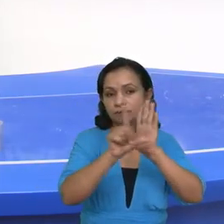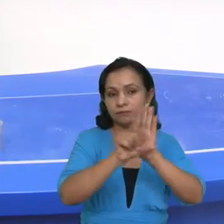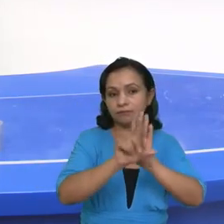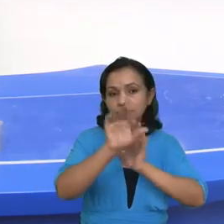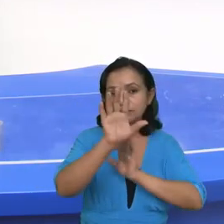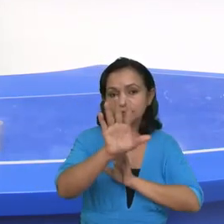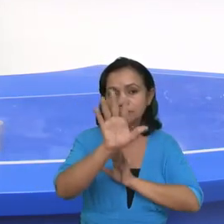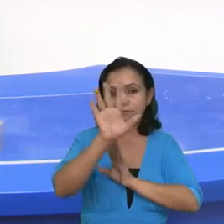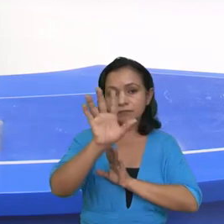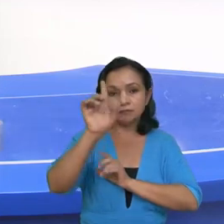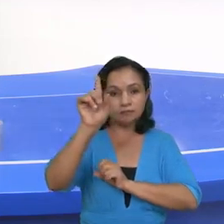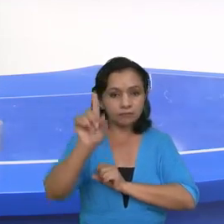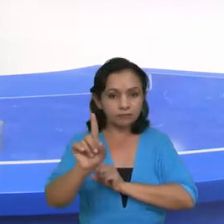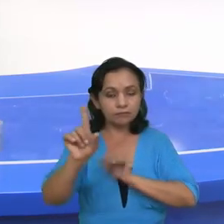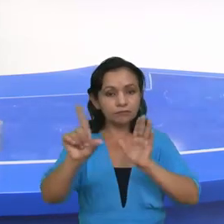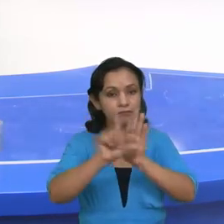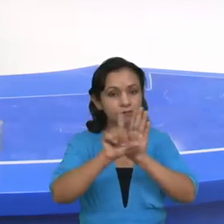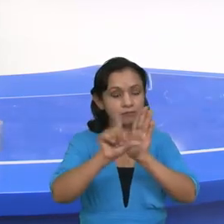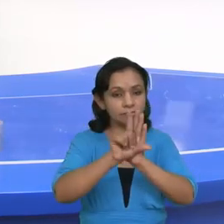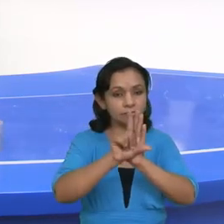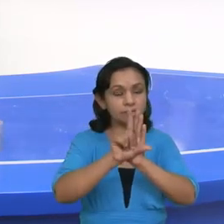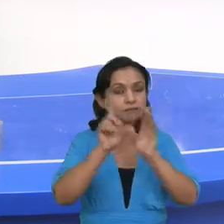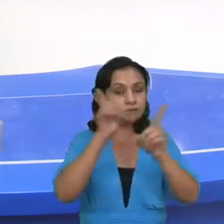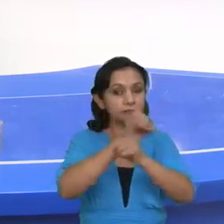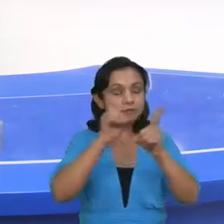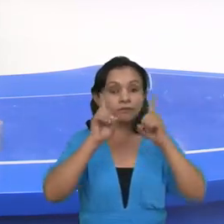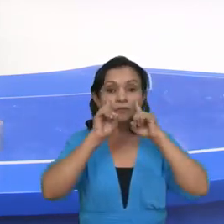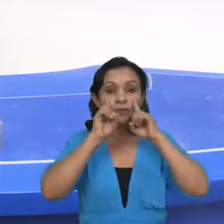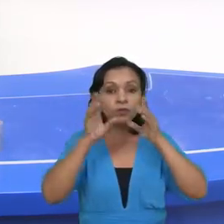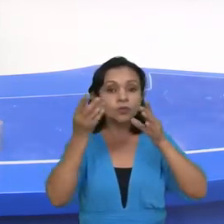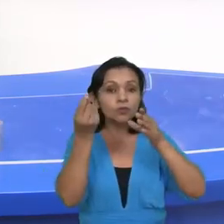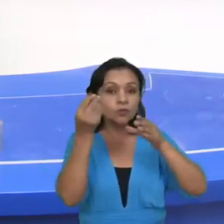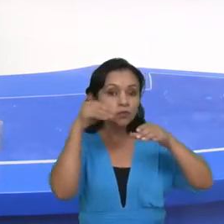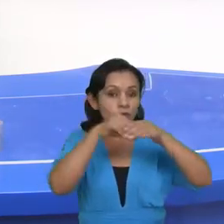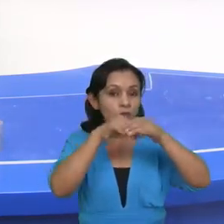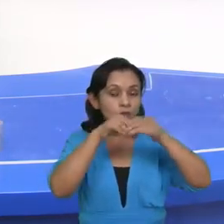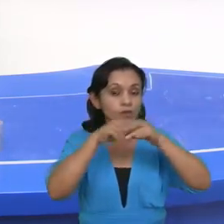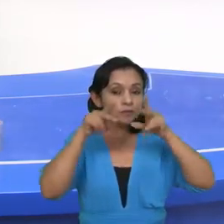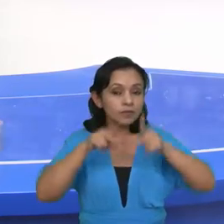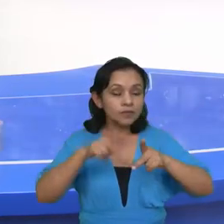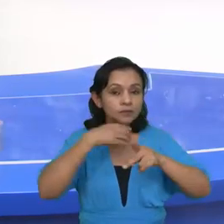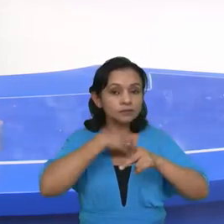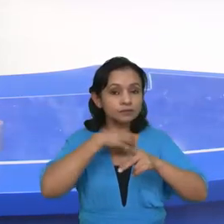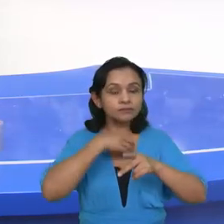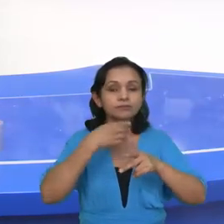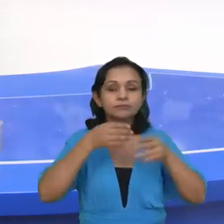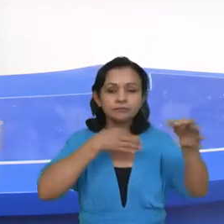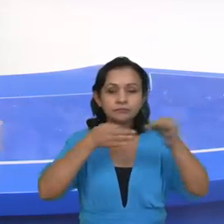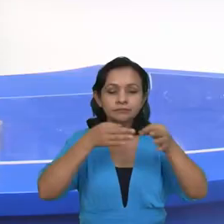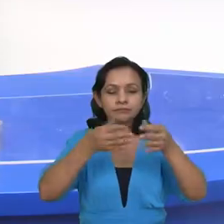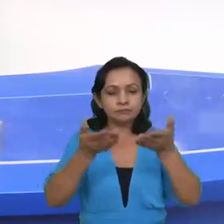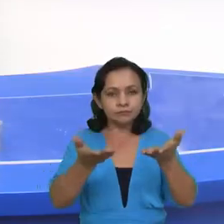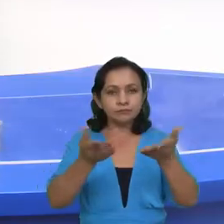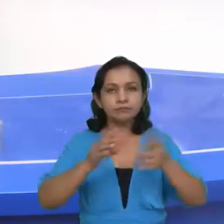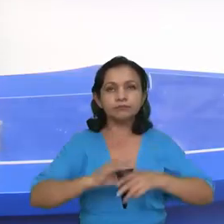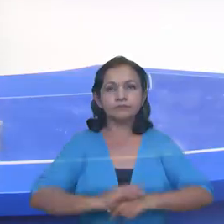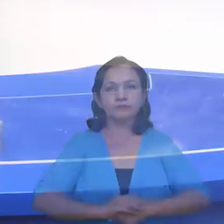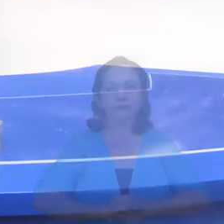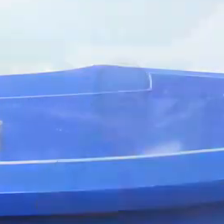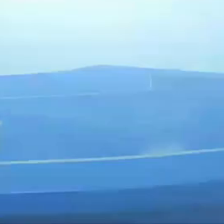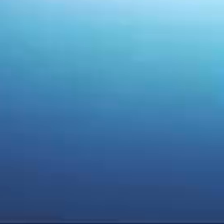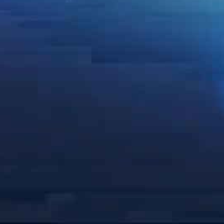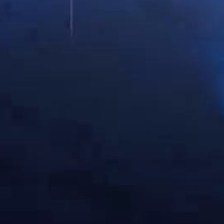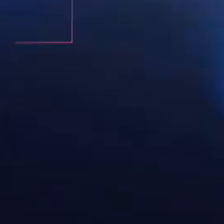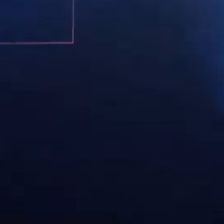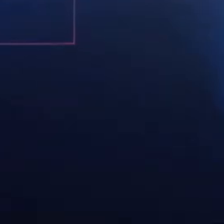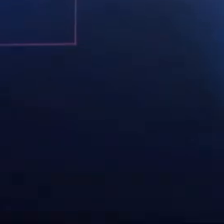551 ley de sistema de garantías de depósitos esta y otras informaciones de las ampliamos a continuación veamos